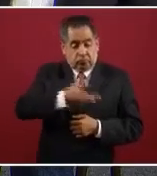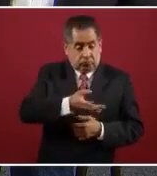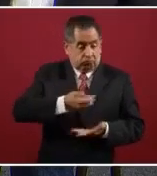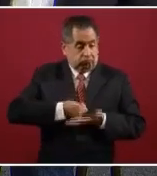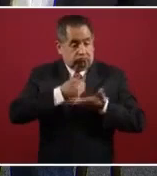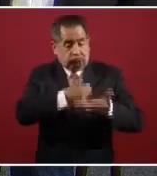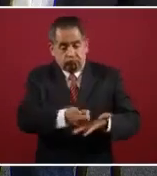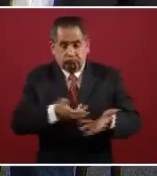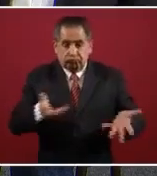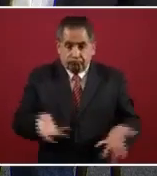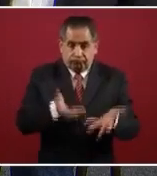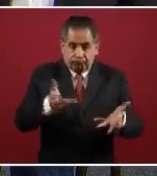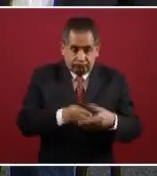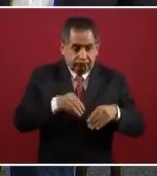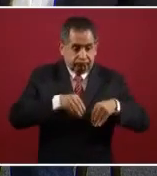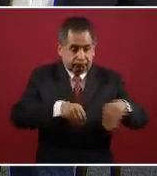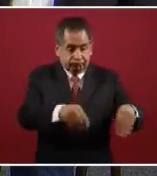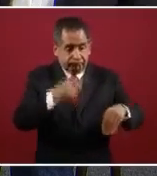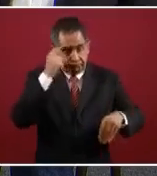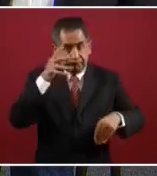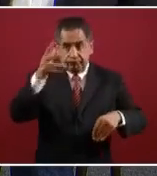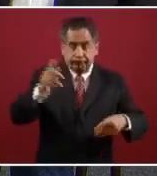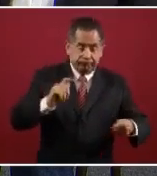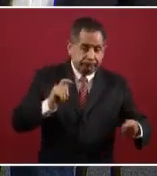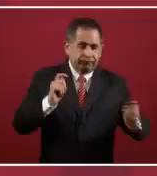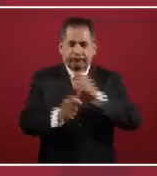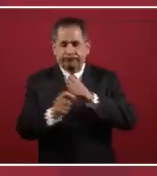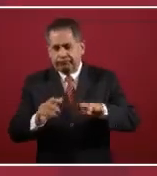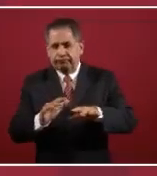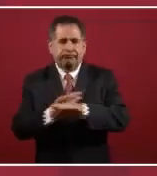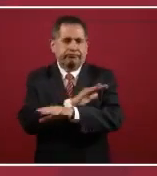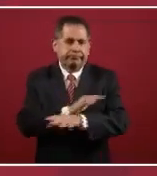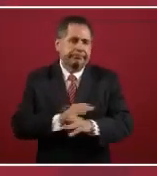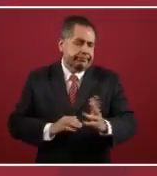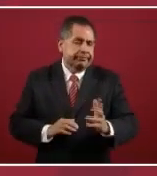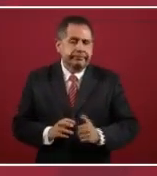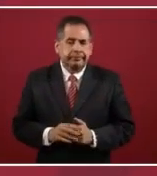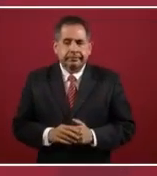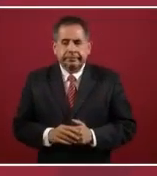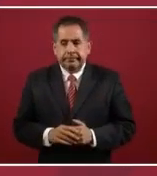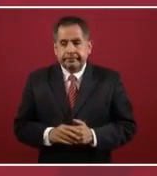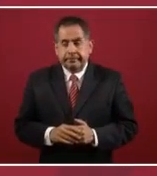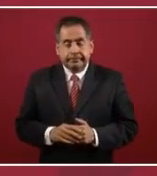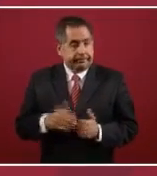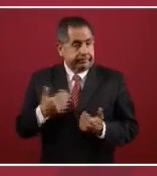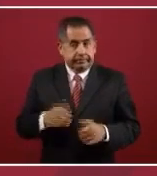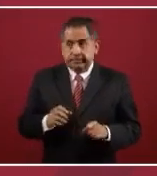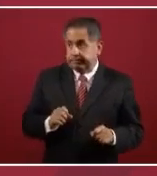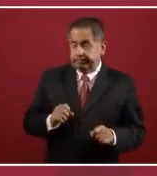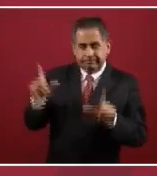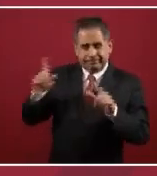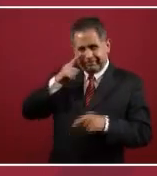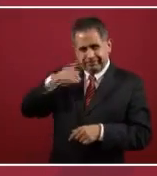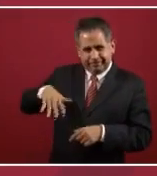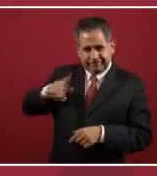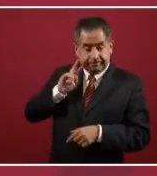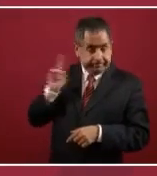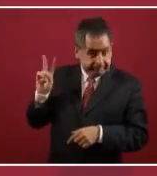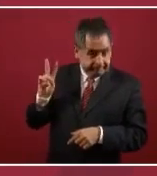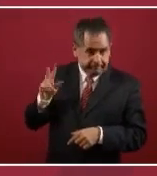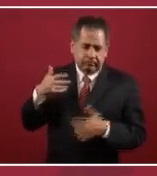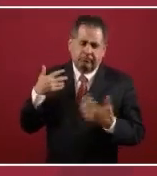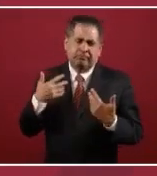para transformar. Ahora, la satisfacción que produce el